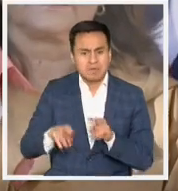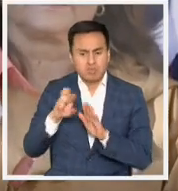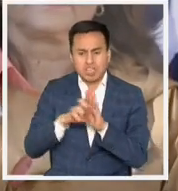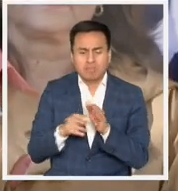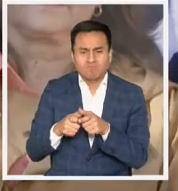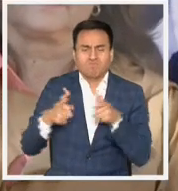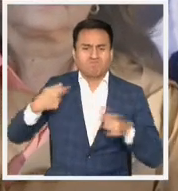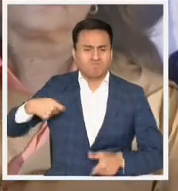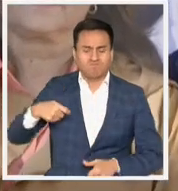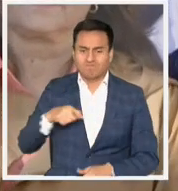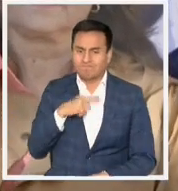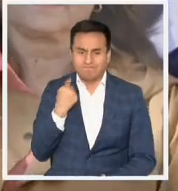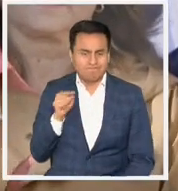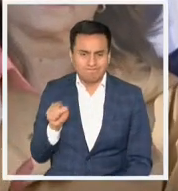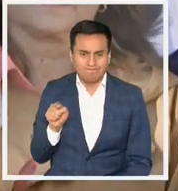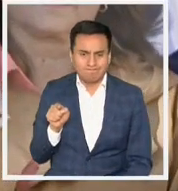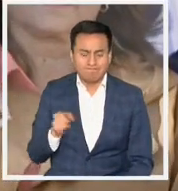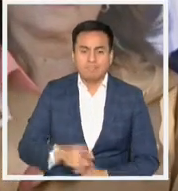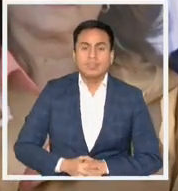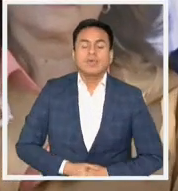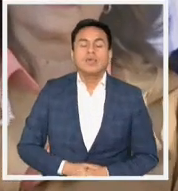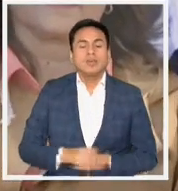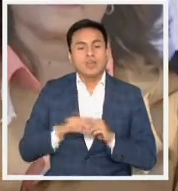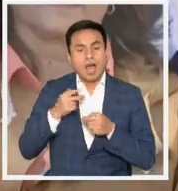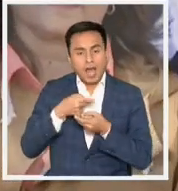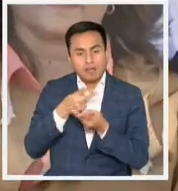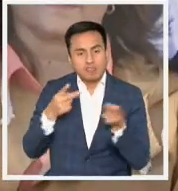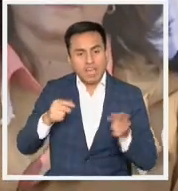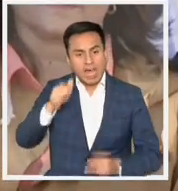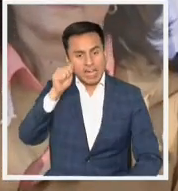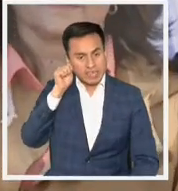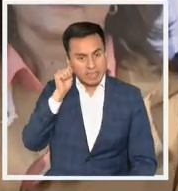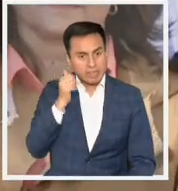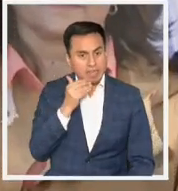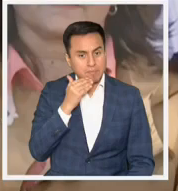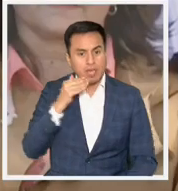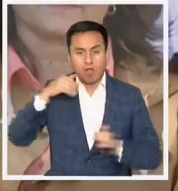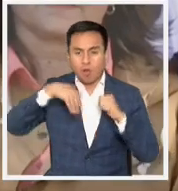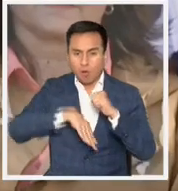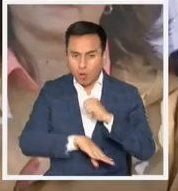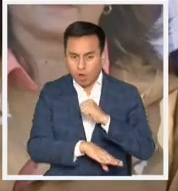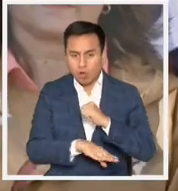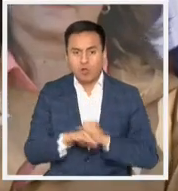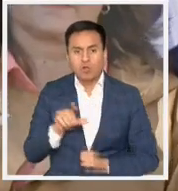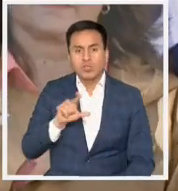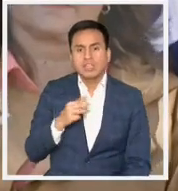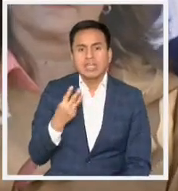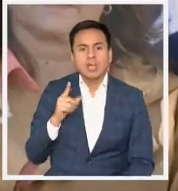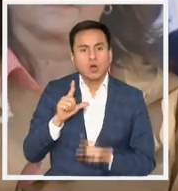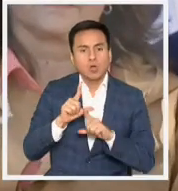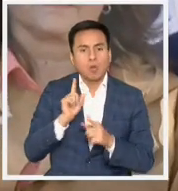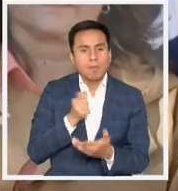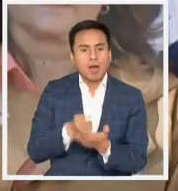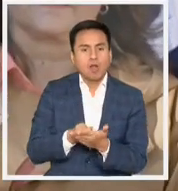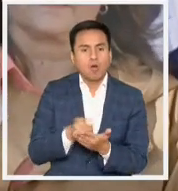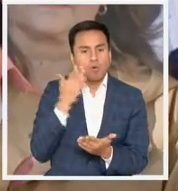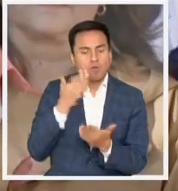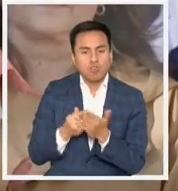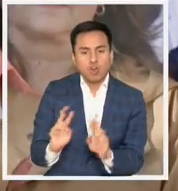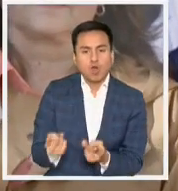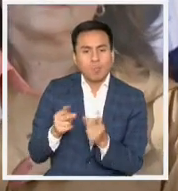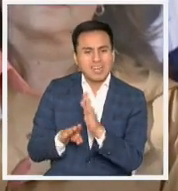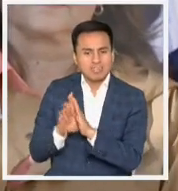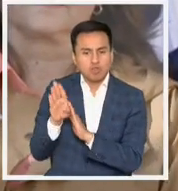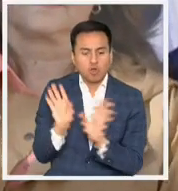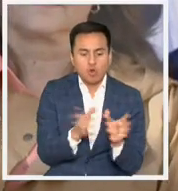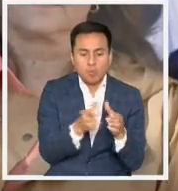proyectos de gran envergadura. Tal como anuncié ayer, además en Coihueco, este lunes 3 de julio comenzará el pago del bono de recuperación